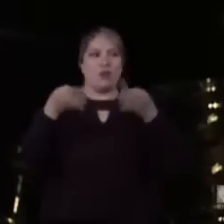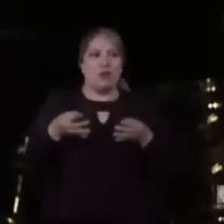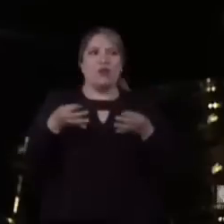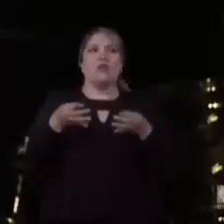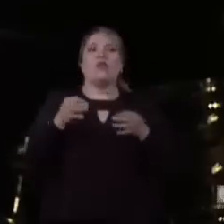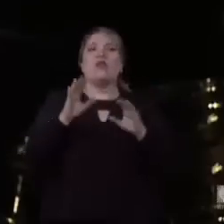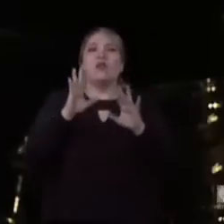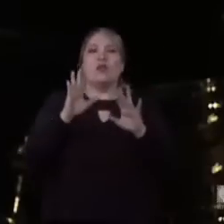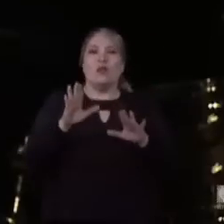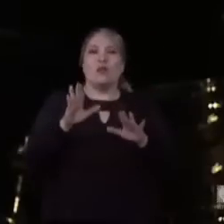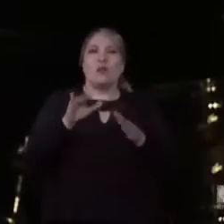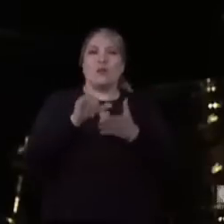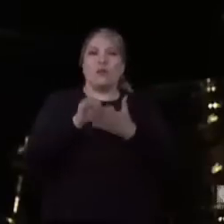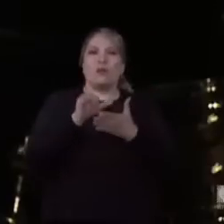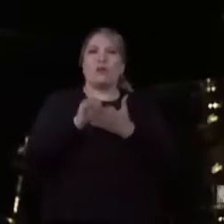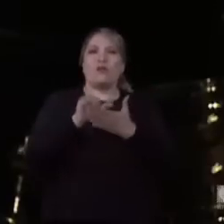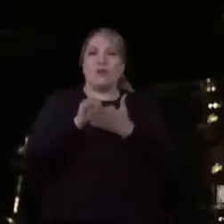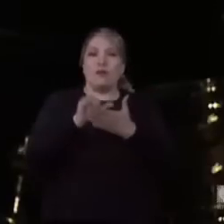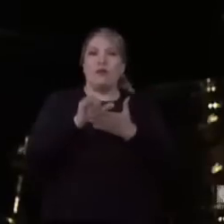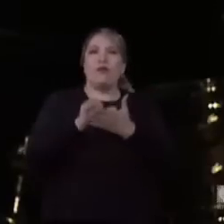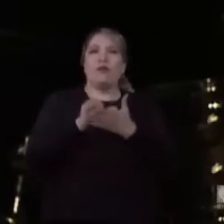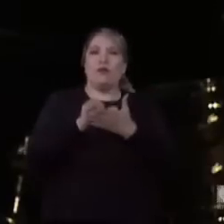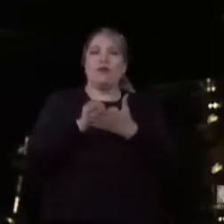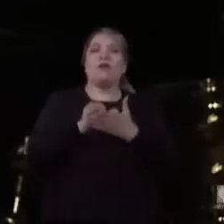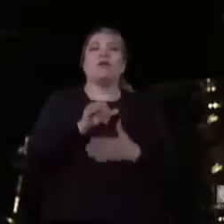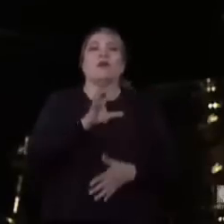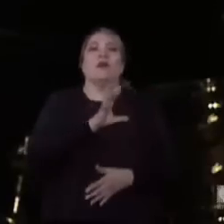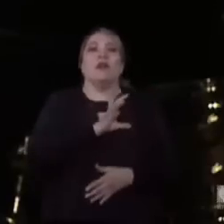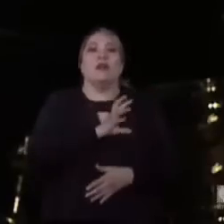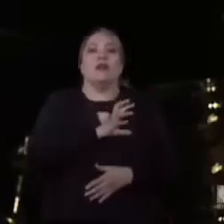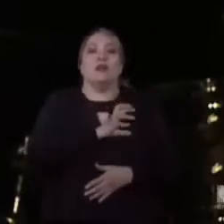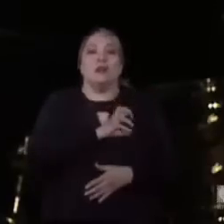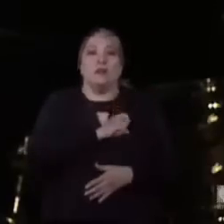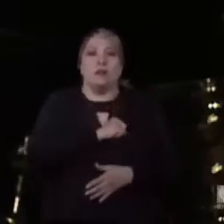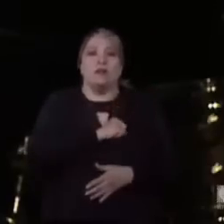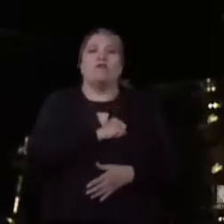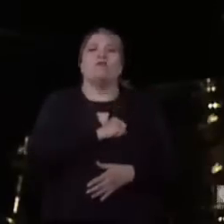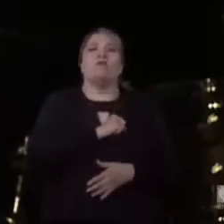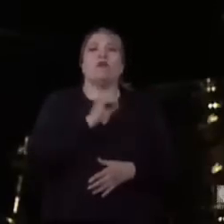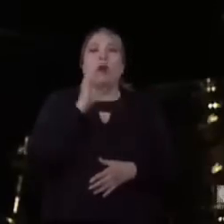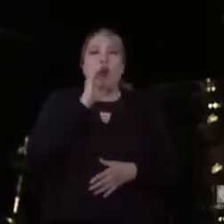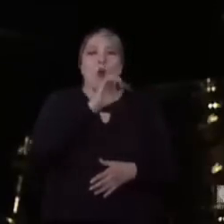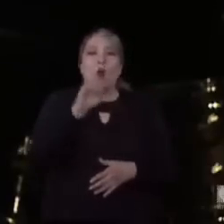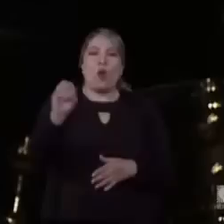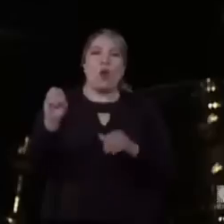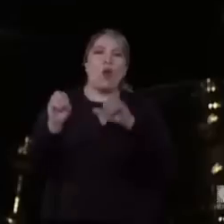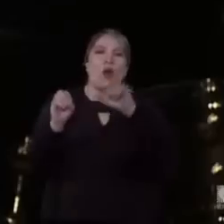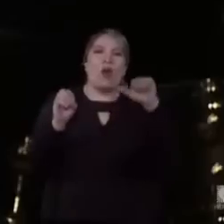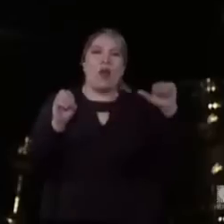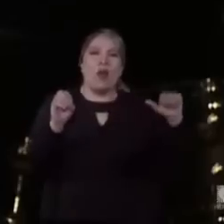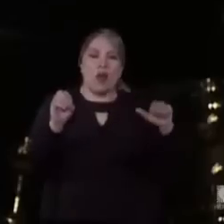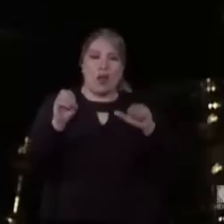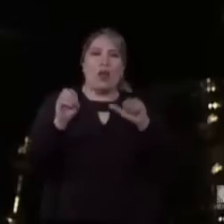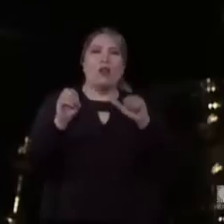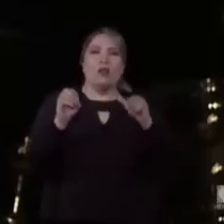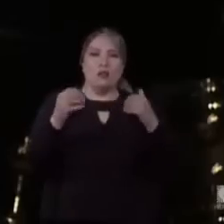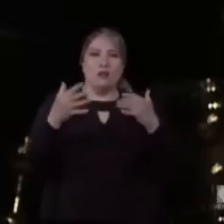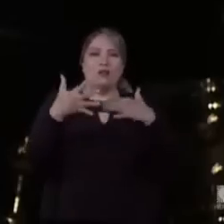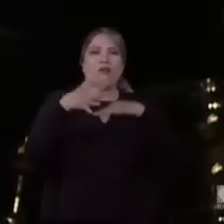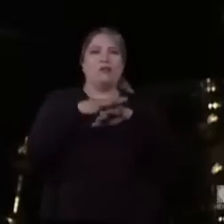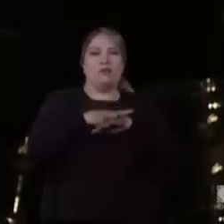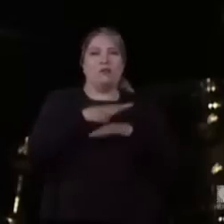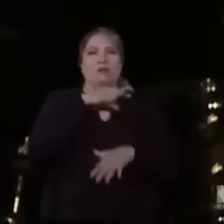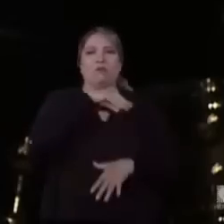toda la fuerza pública, para dolor al mismo tiempo de muchos hombres y mujeres de integridad moral